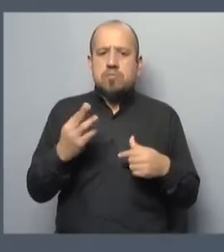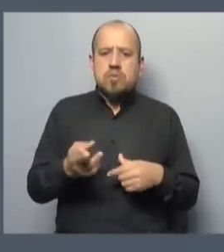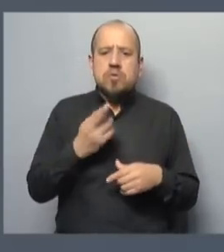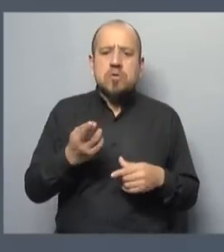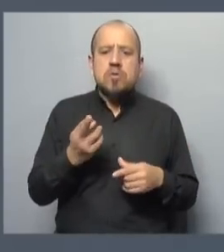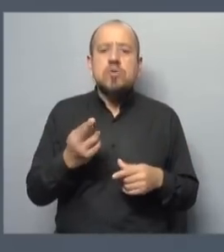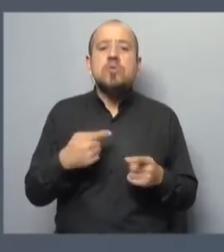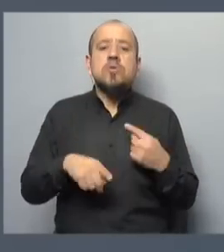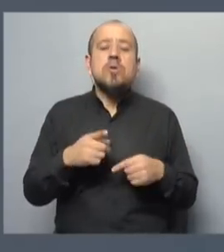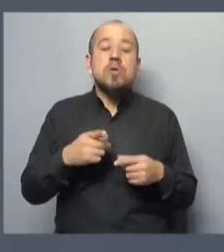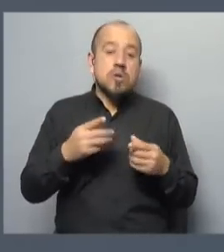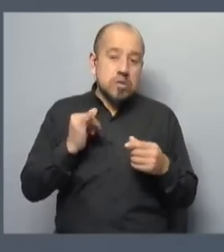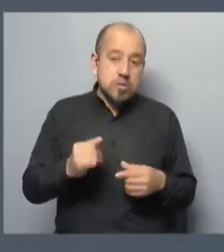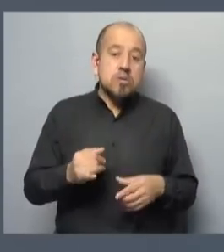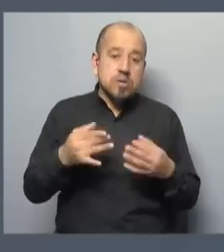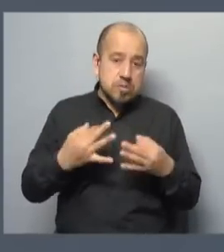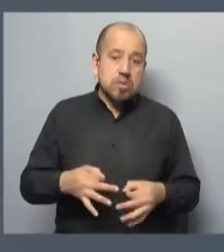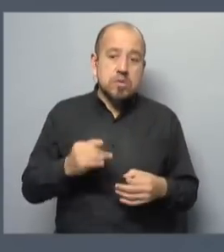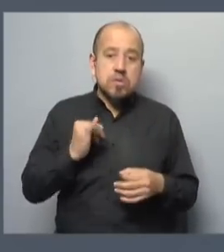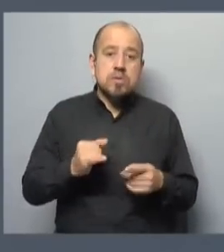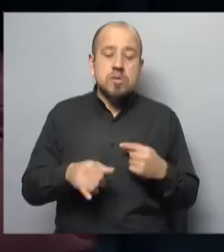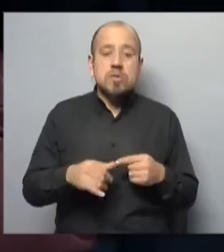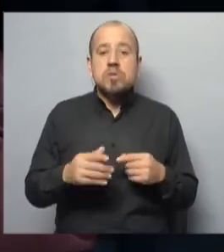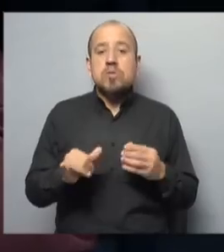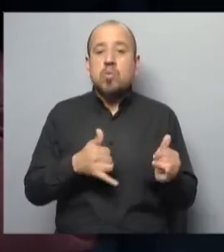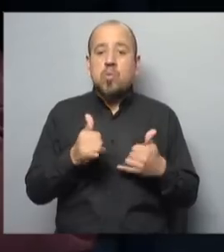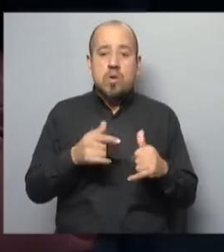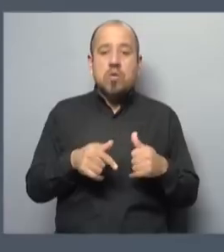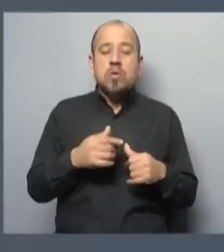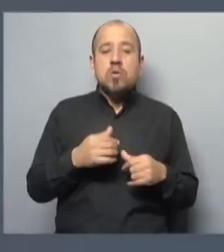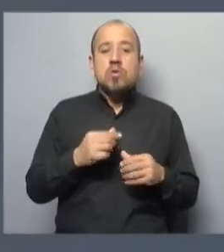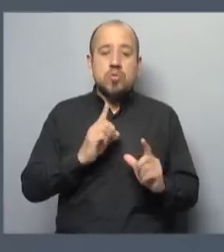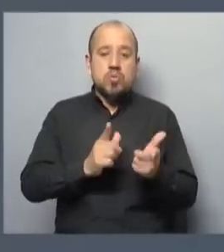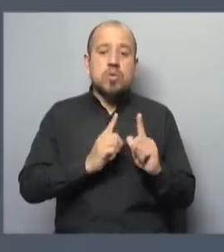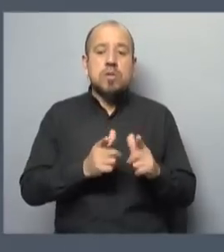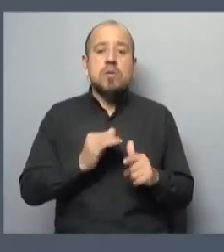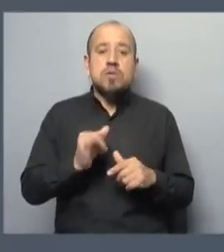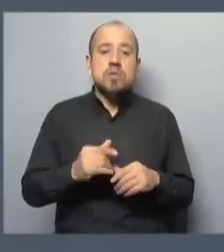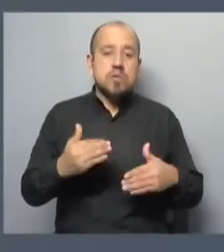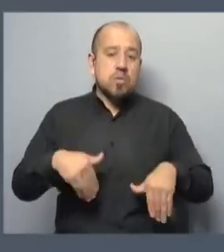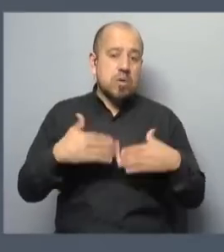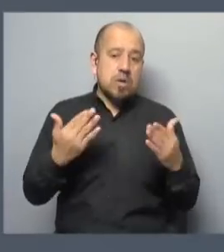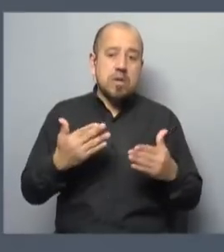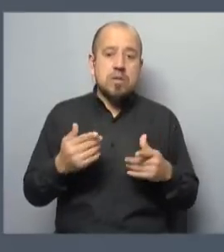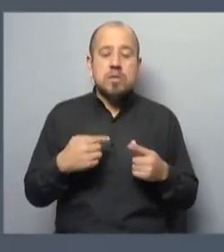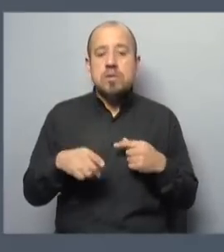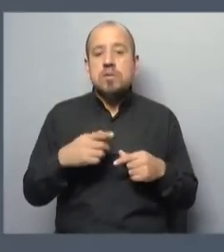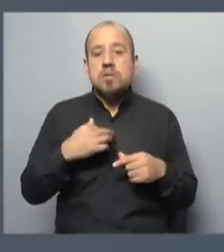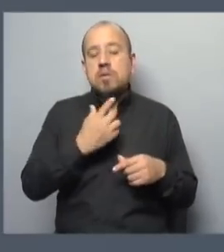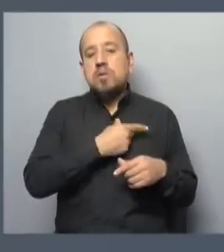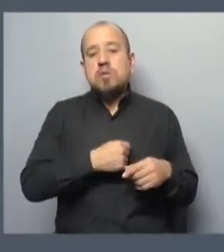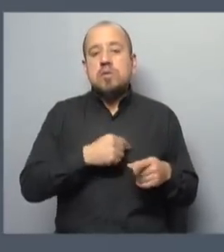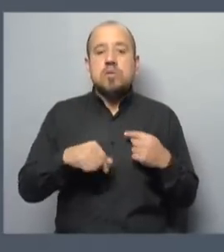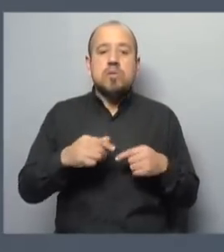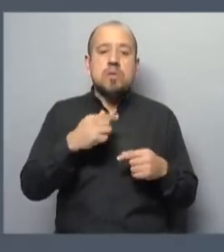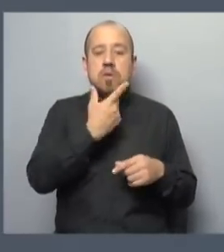que le hace bien yo creo que sí que la llegada a este tipo de futbolista que hace bien a cualquier equipo no en este caso sea nacional si